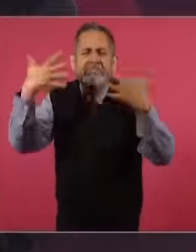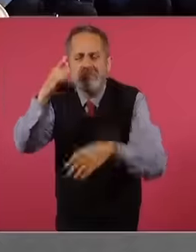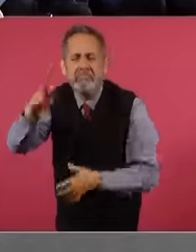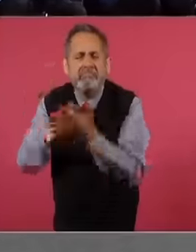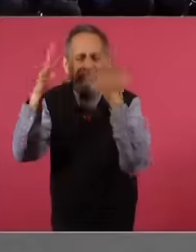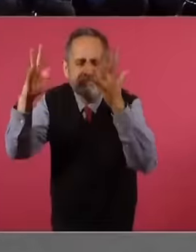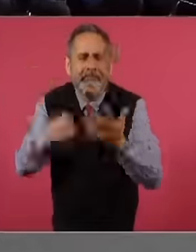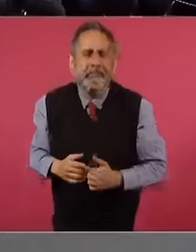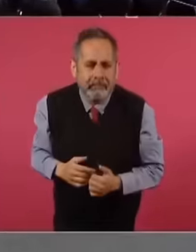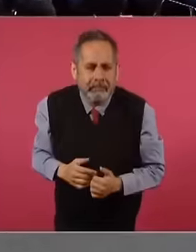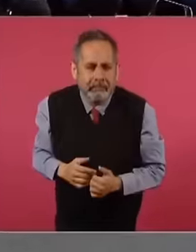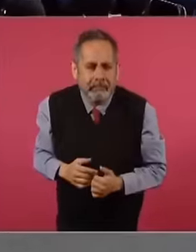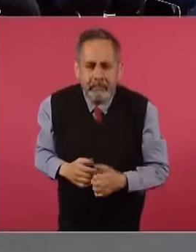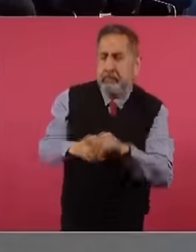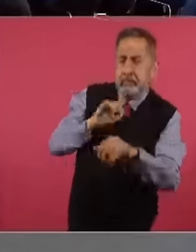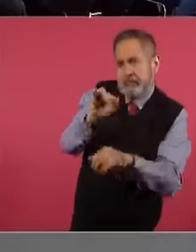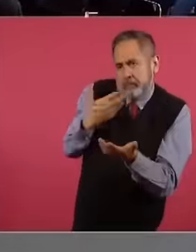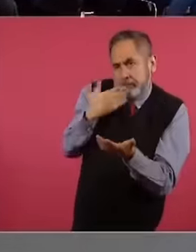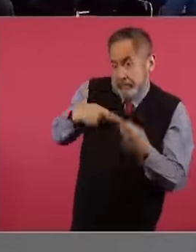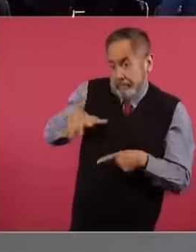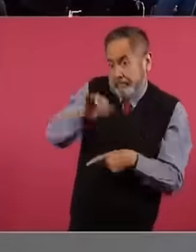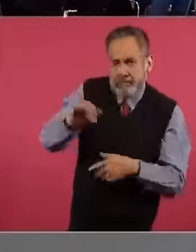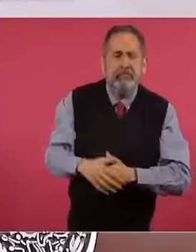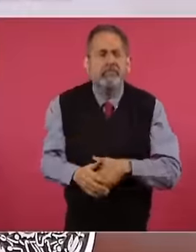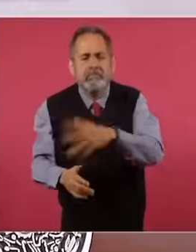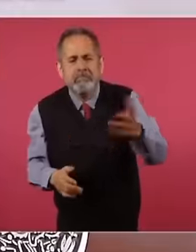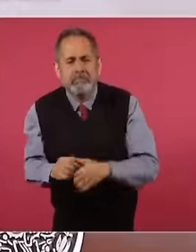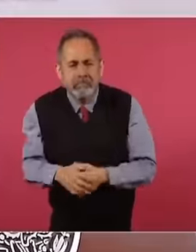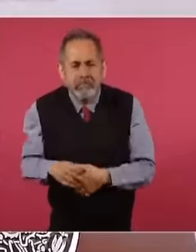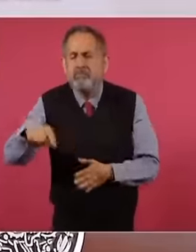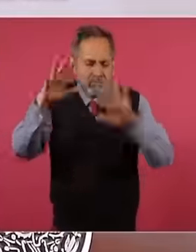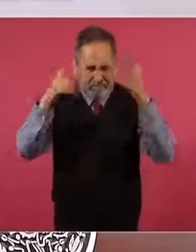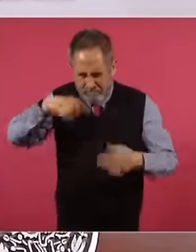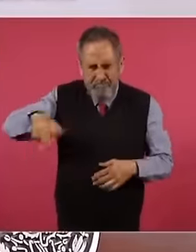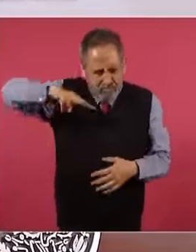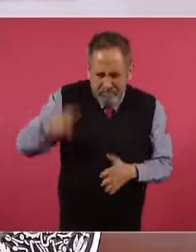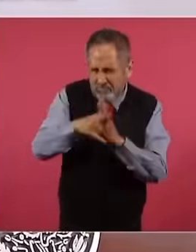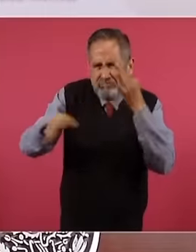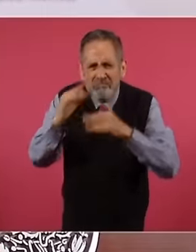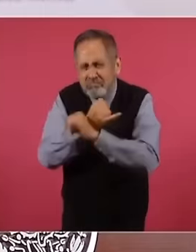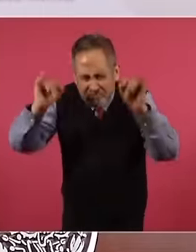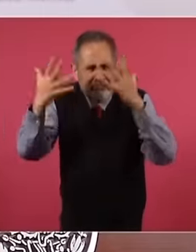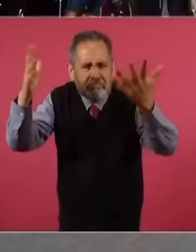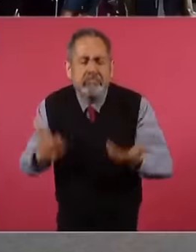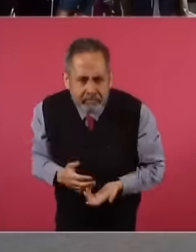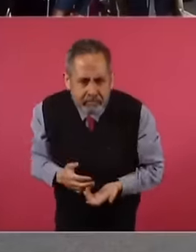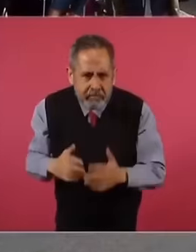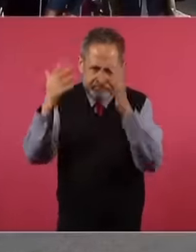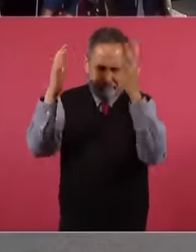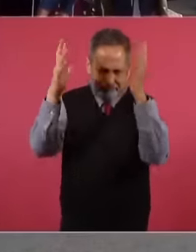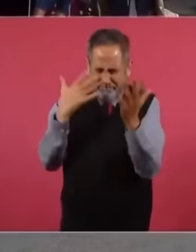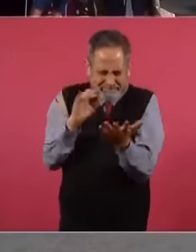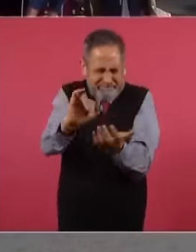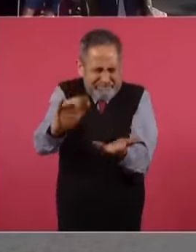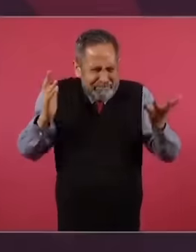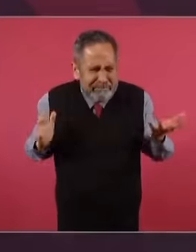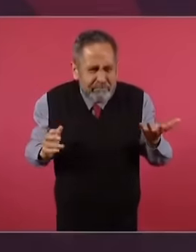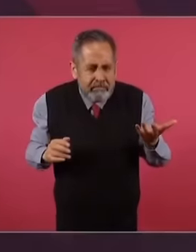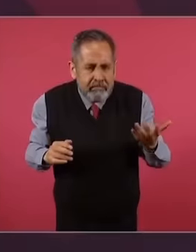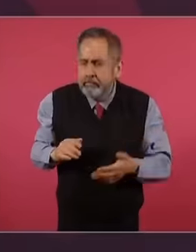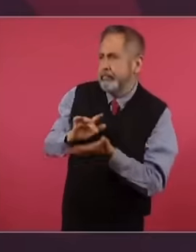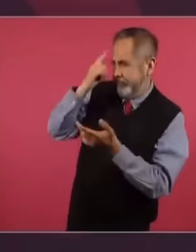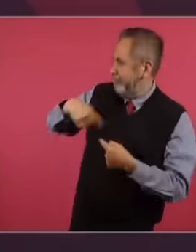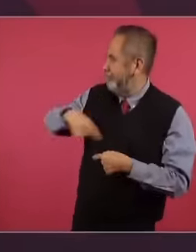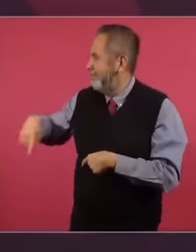sí. Ahí sí, para que vea. Ahí sí. El problema. Un aplauso para los verdaderos periodistas independientes. Ah, eso también. Gracias por